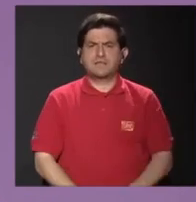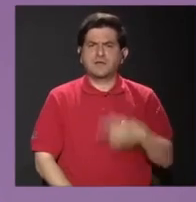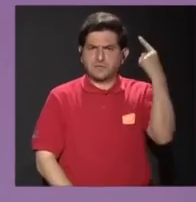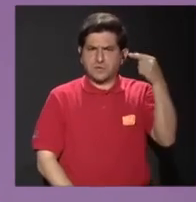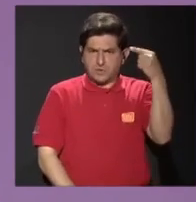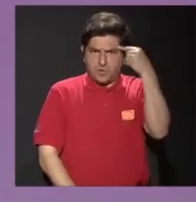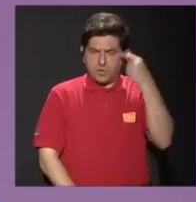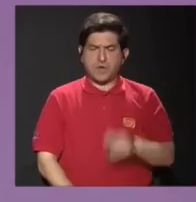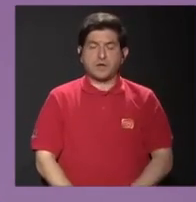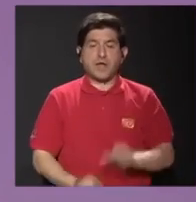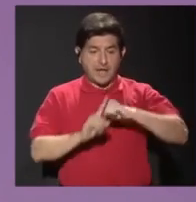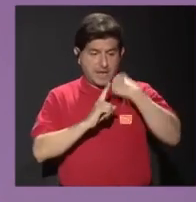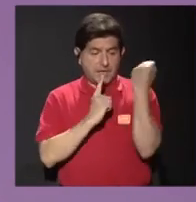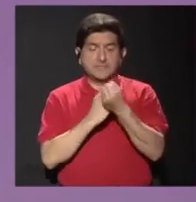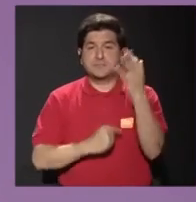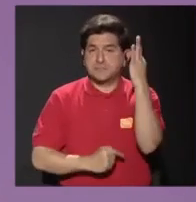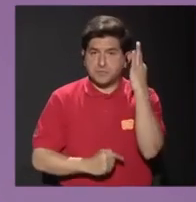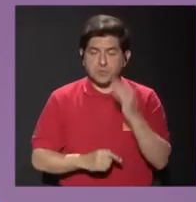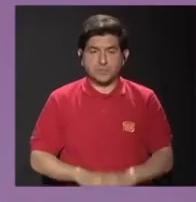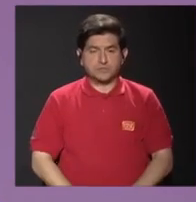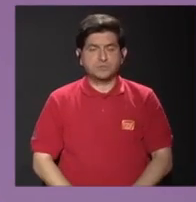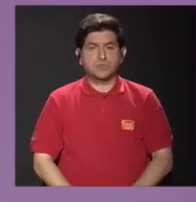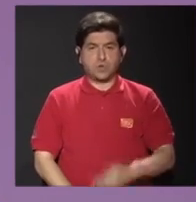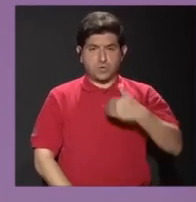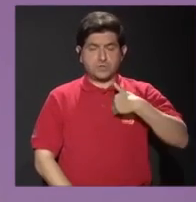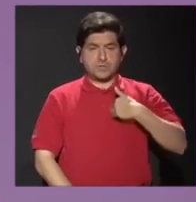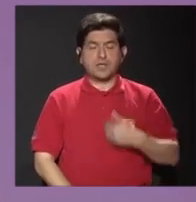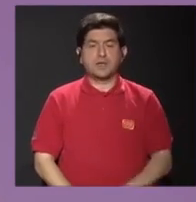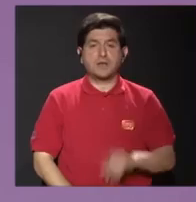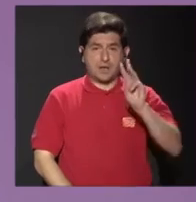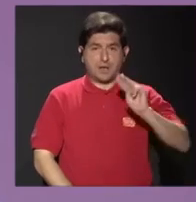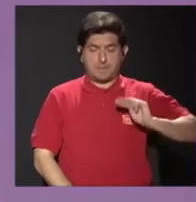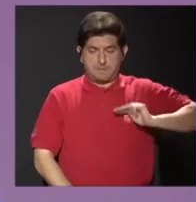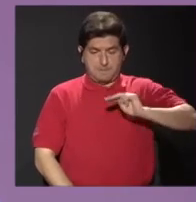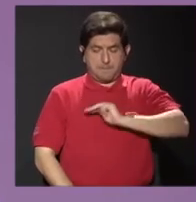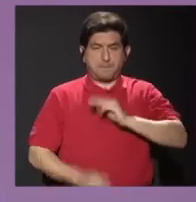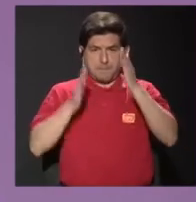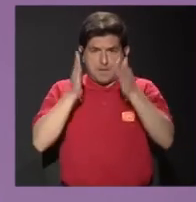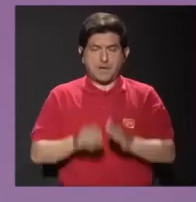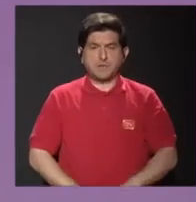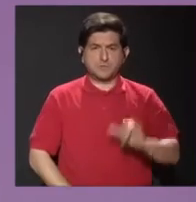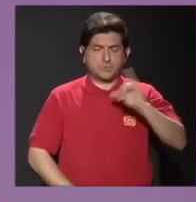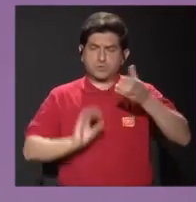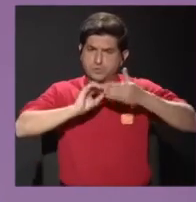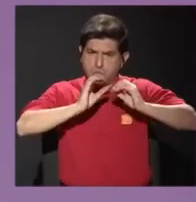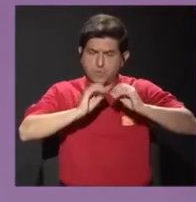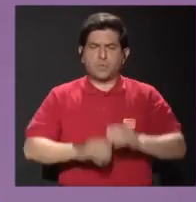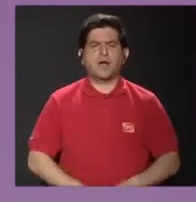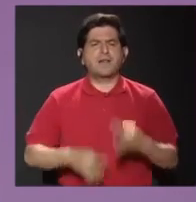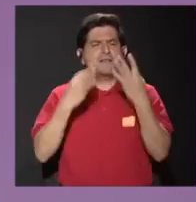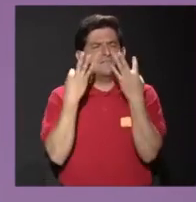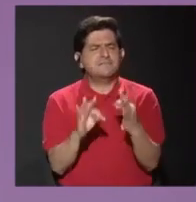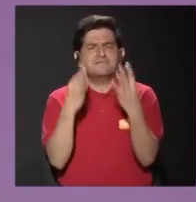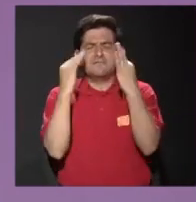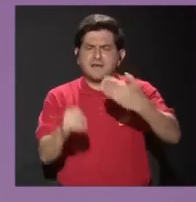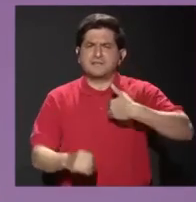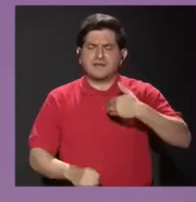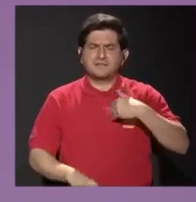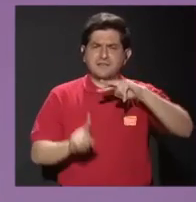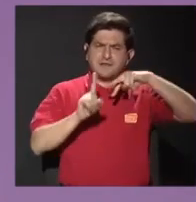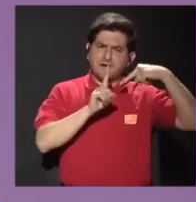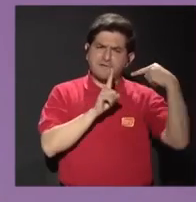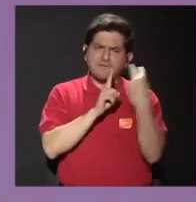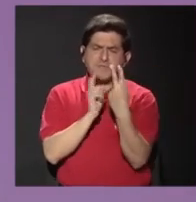una ministra de la condición de la mujer tenemos un gabinete paritario hemos buscado muchísimo poder tener esta